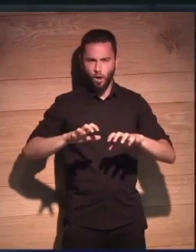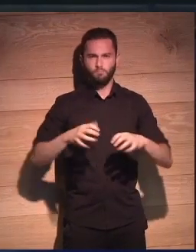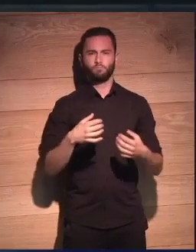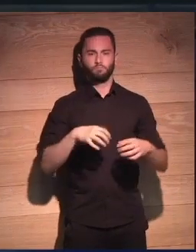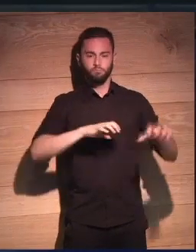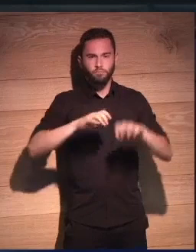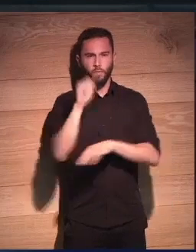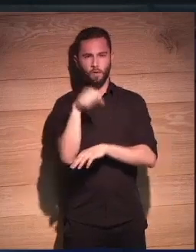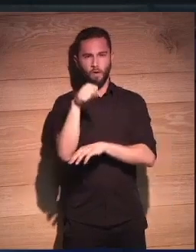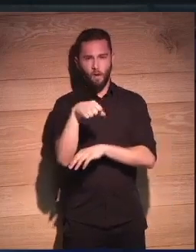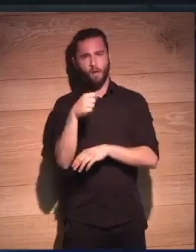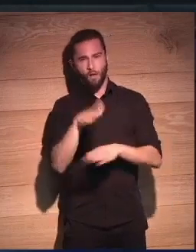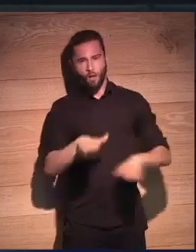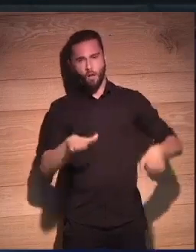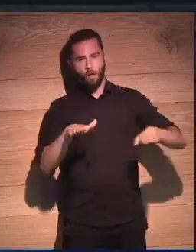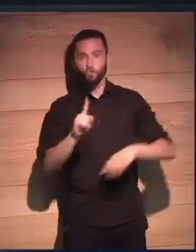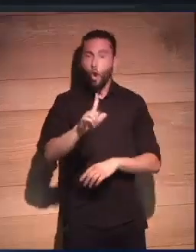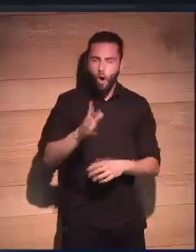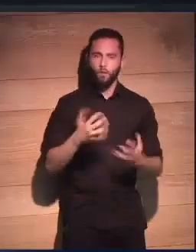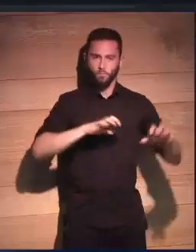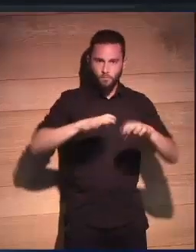¿no? Vamos a rebobinar un poquito.